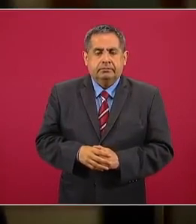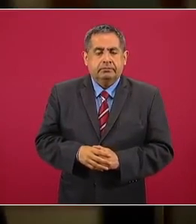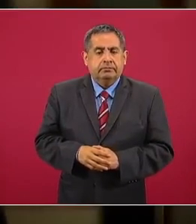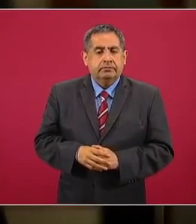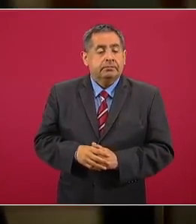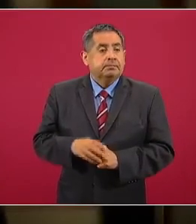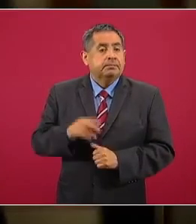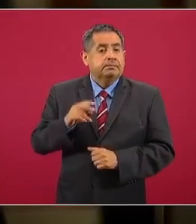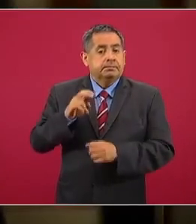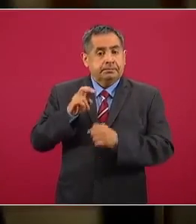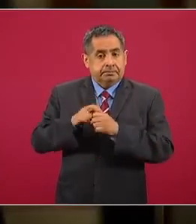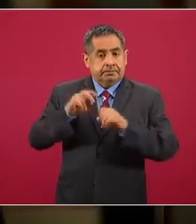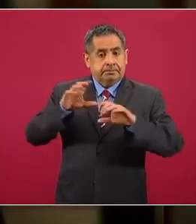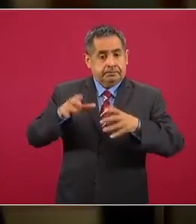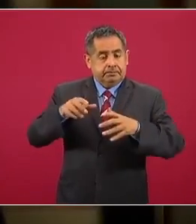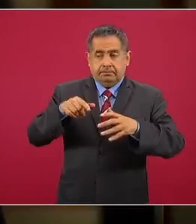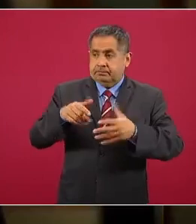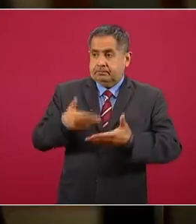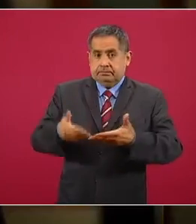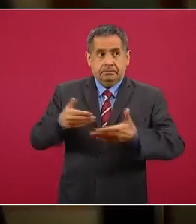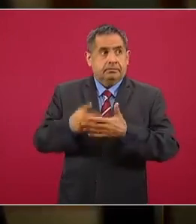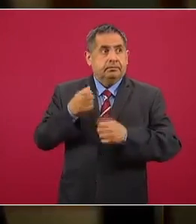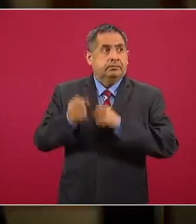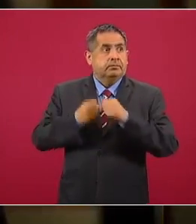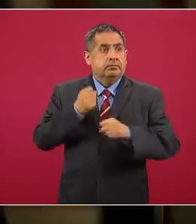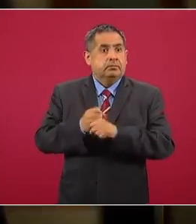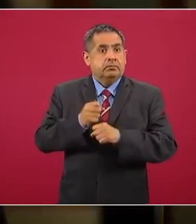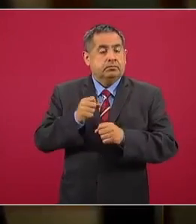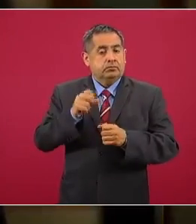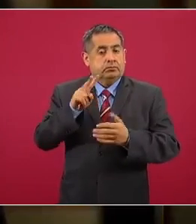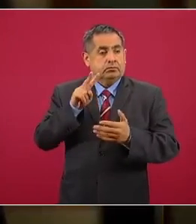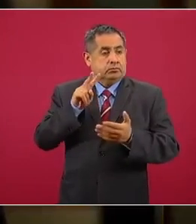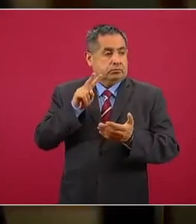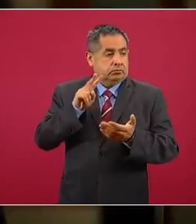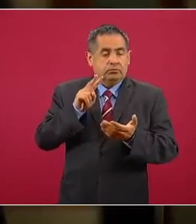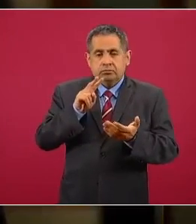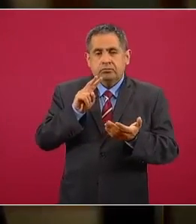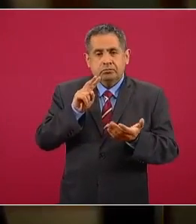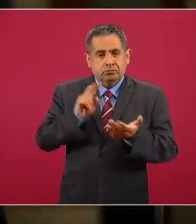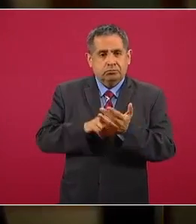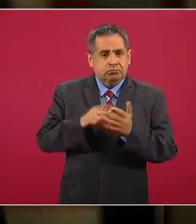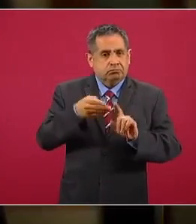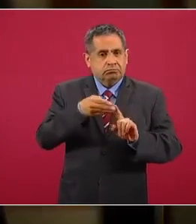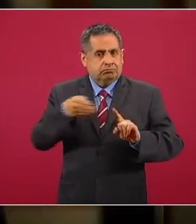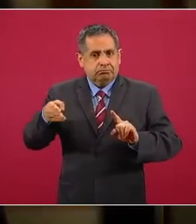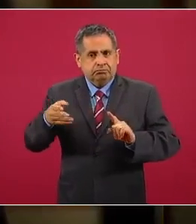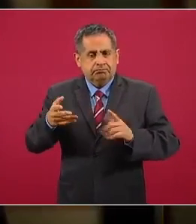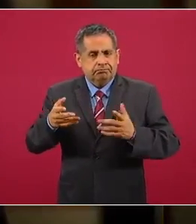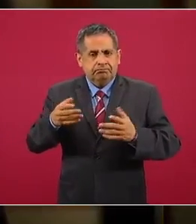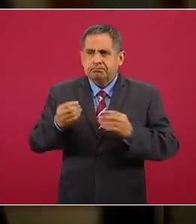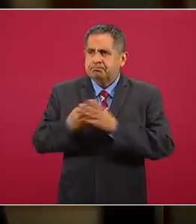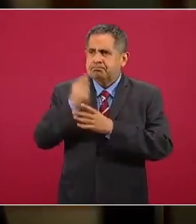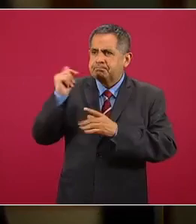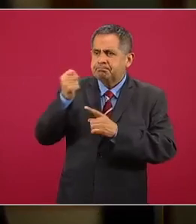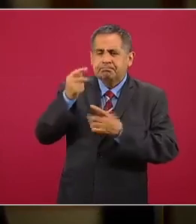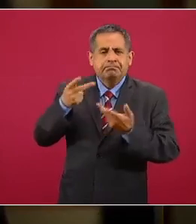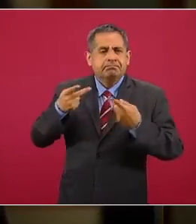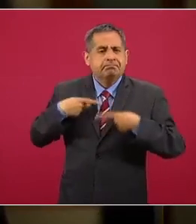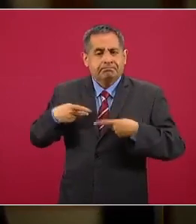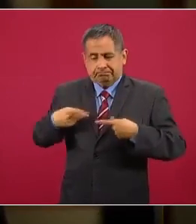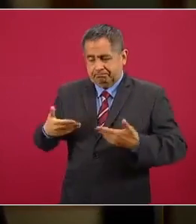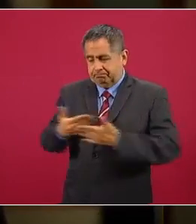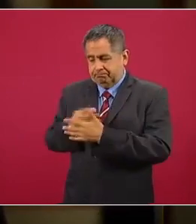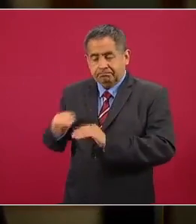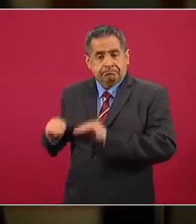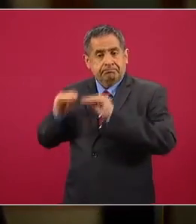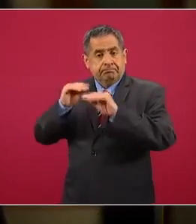Estando ya en pleno siglo XXI, presidente, y con la tecnología, a los connacionales